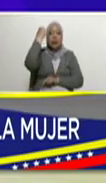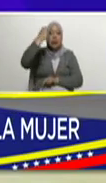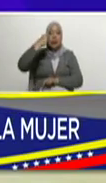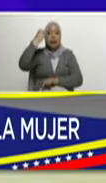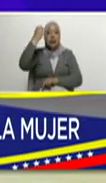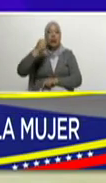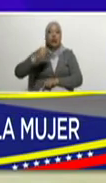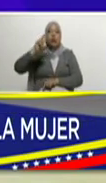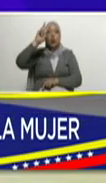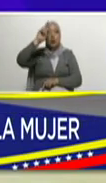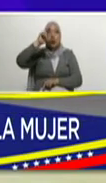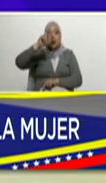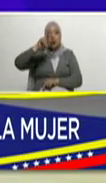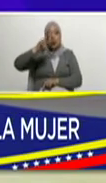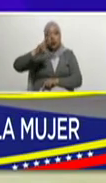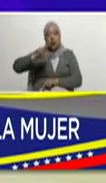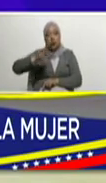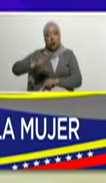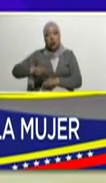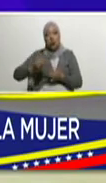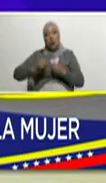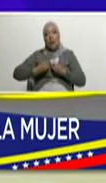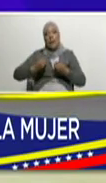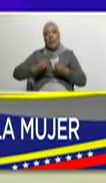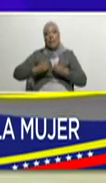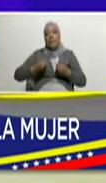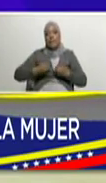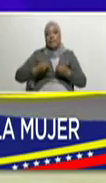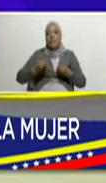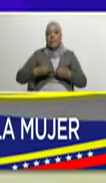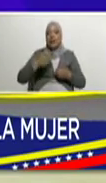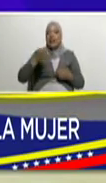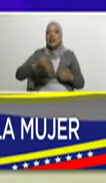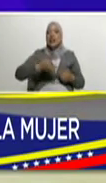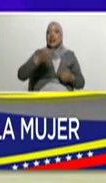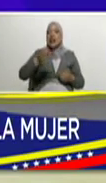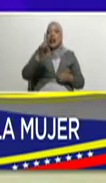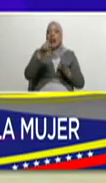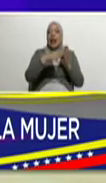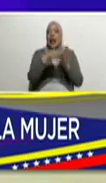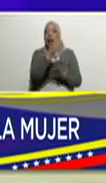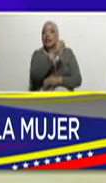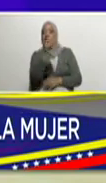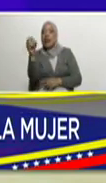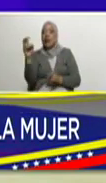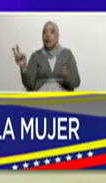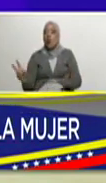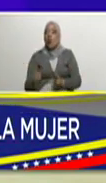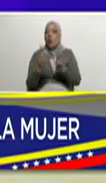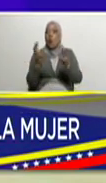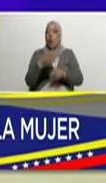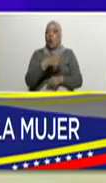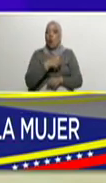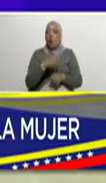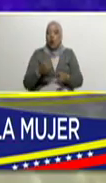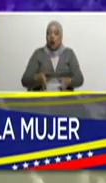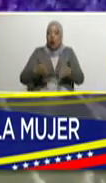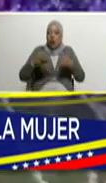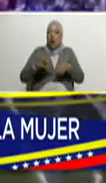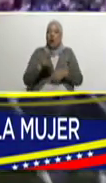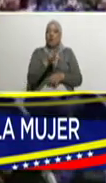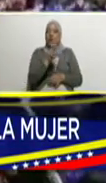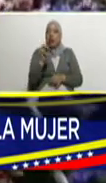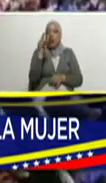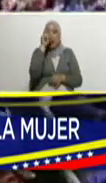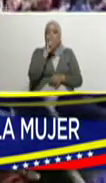luchando diariamente, viviremos 100 años y venceremos 100 años. ¿Ah?